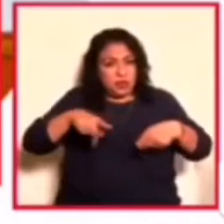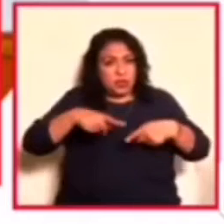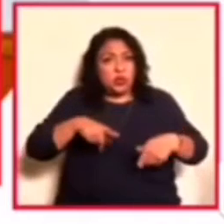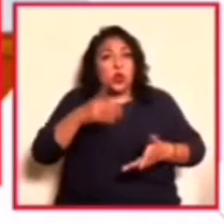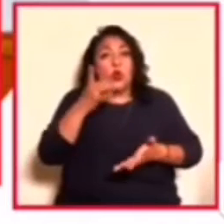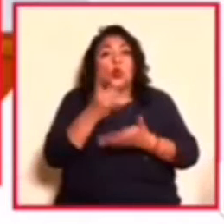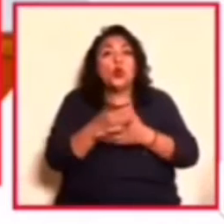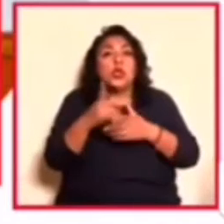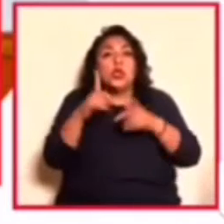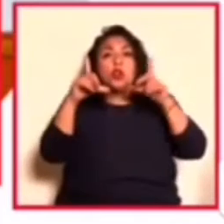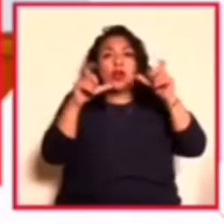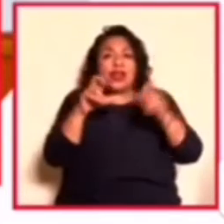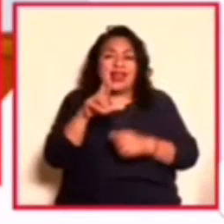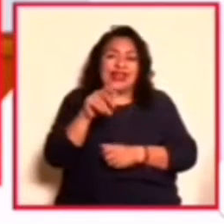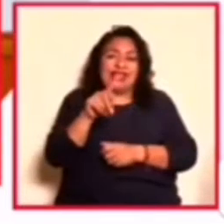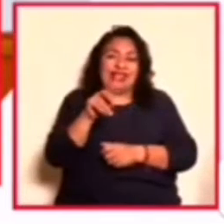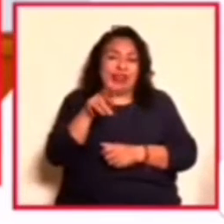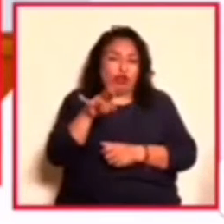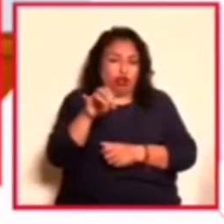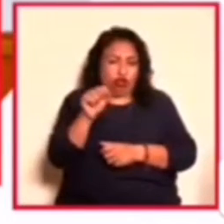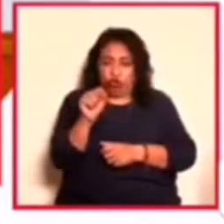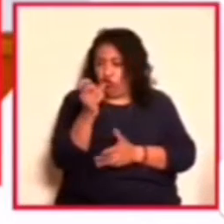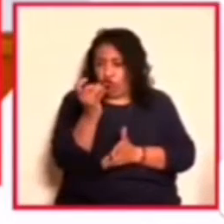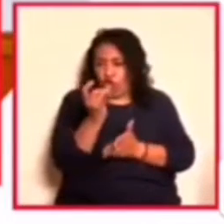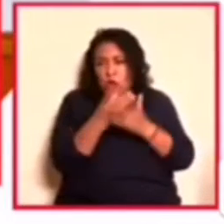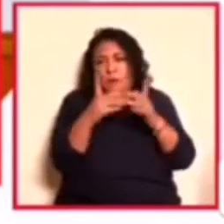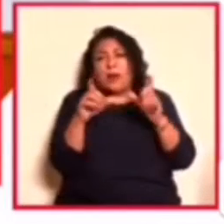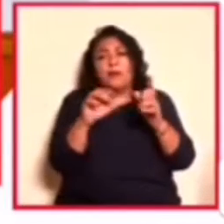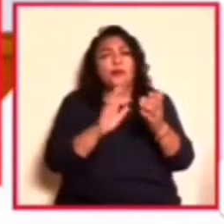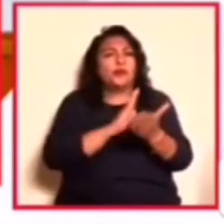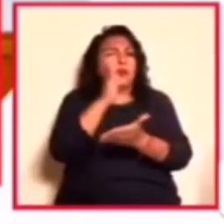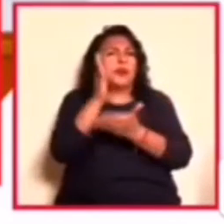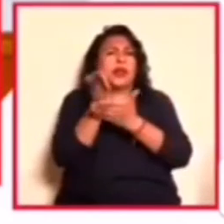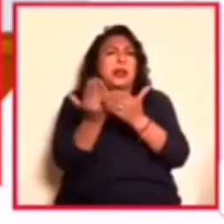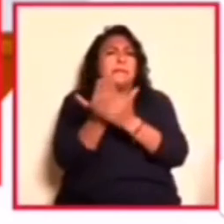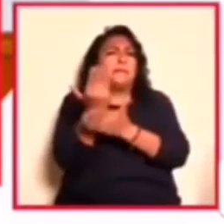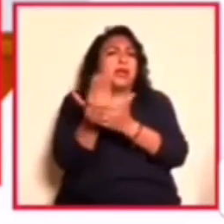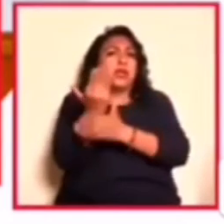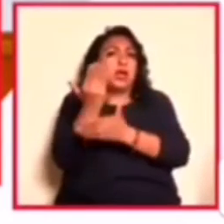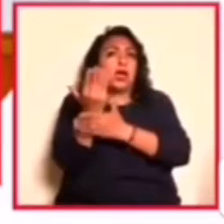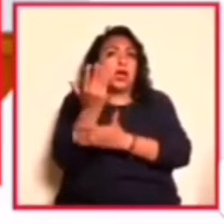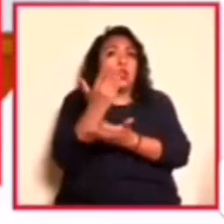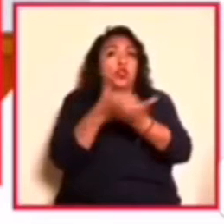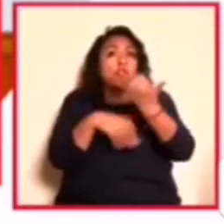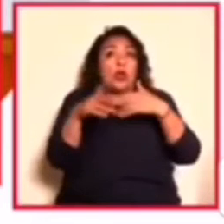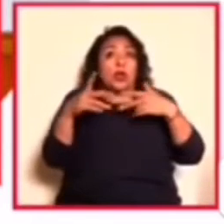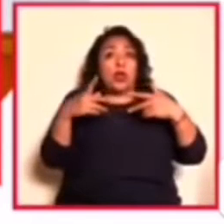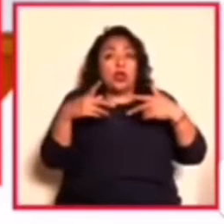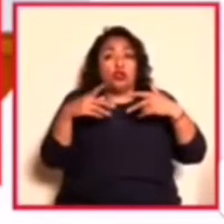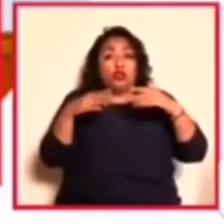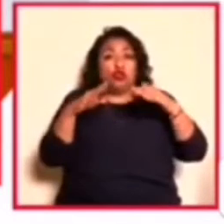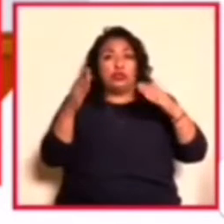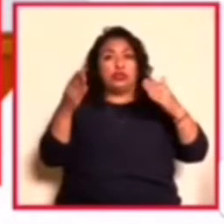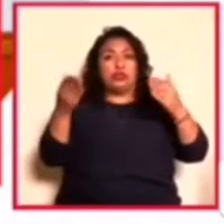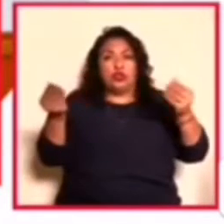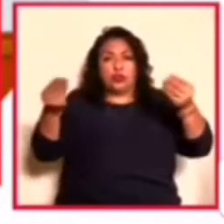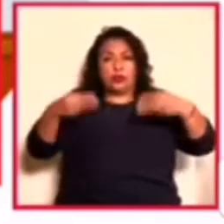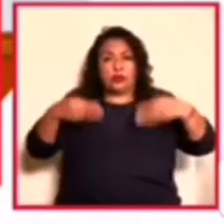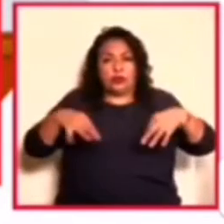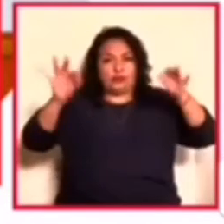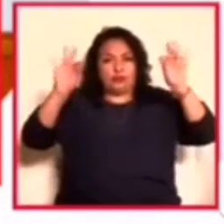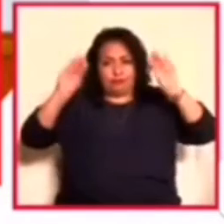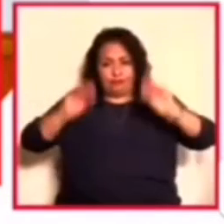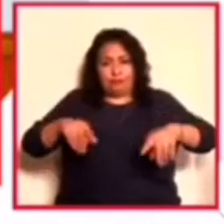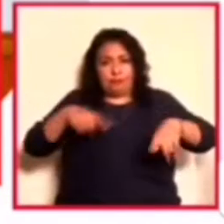retratos entonces y la temprano cuando todos los templetes están tapados con plástico